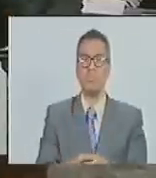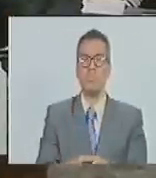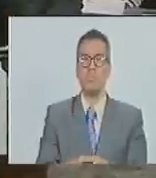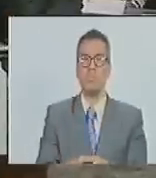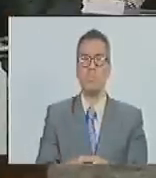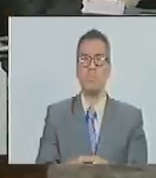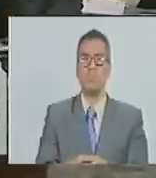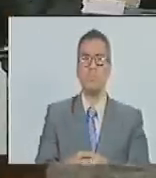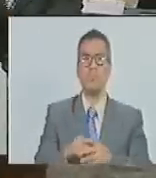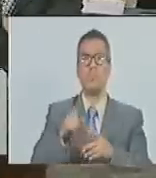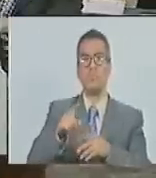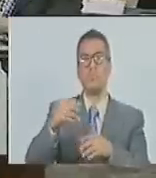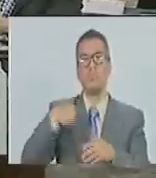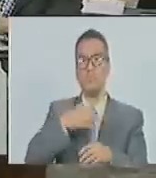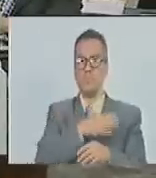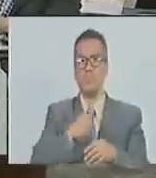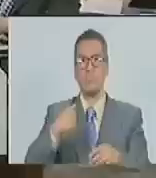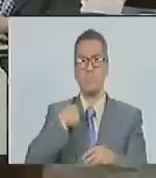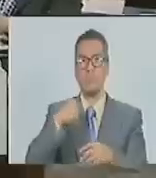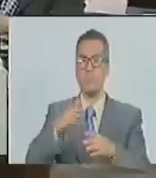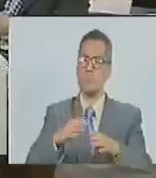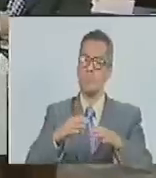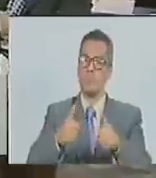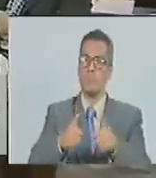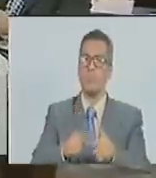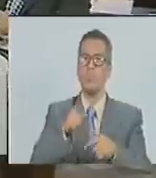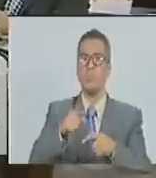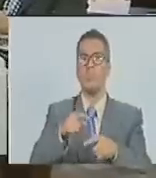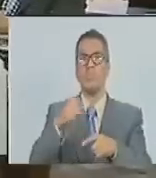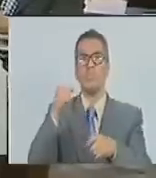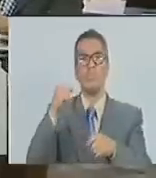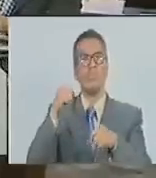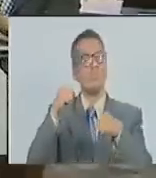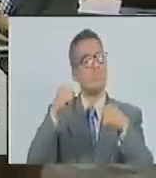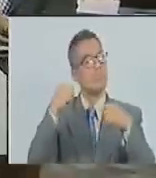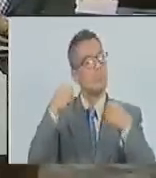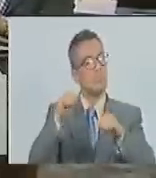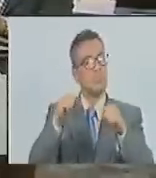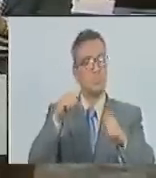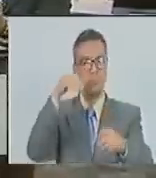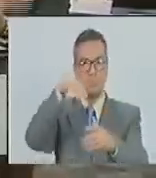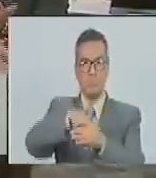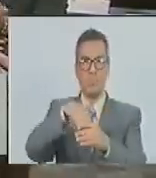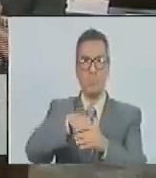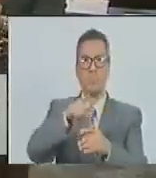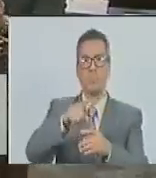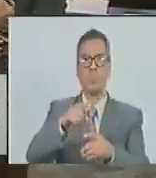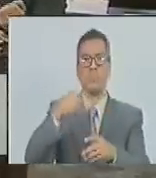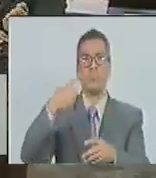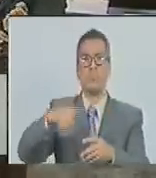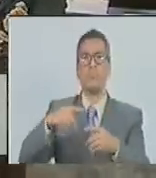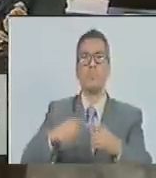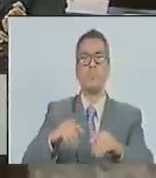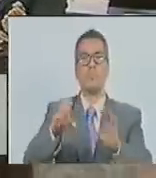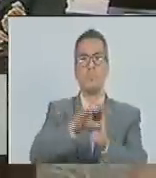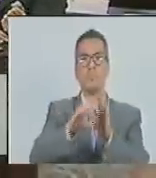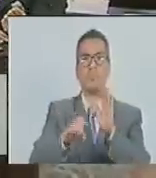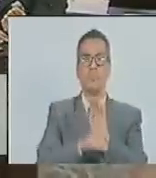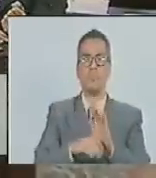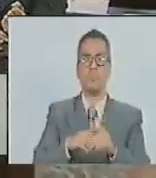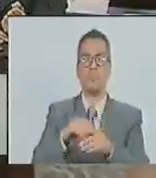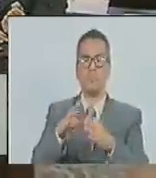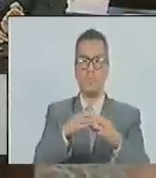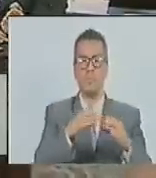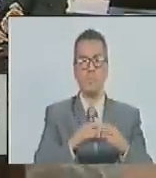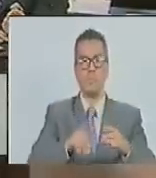es lo que queremos recuperar, el ejercicio de la democracia a través del sufragio, por ende, la Constitución